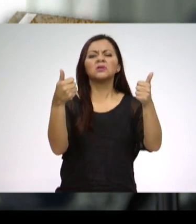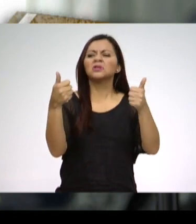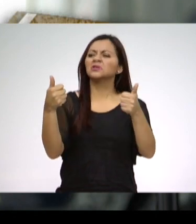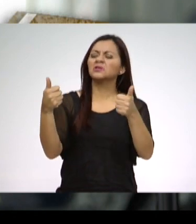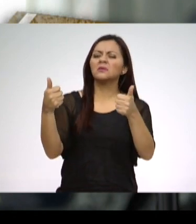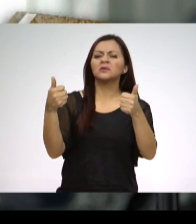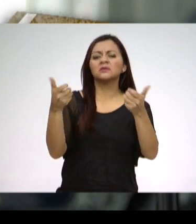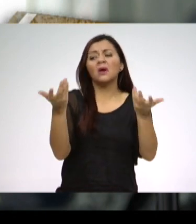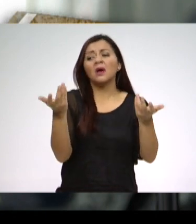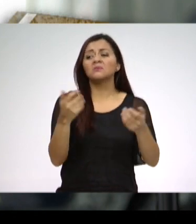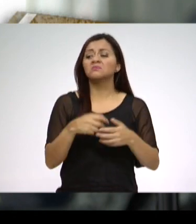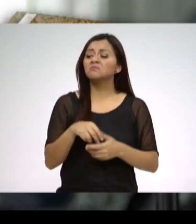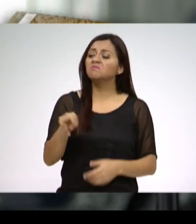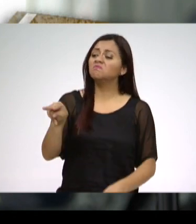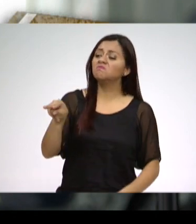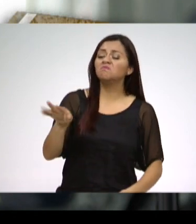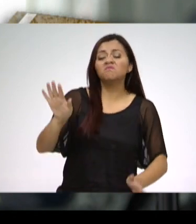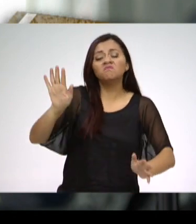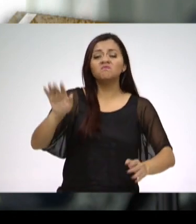como más bien testigos